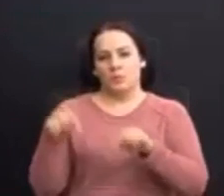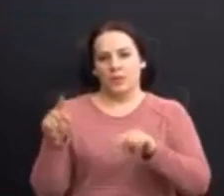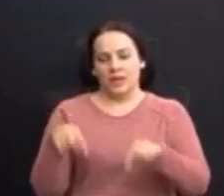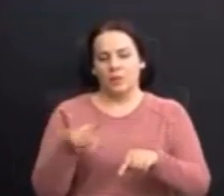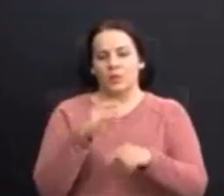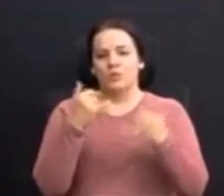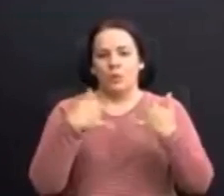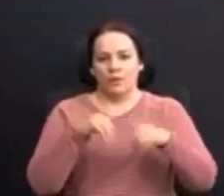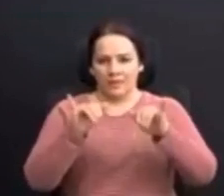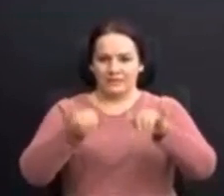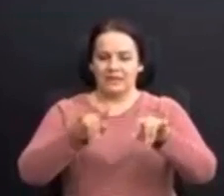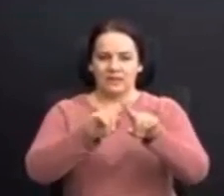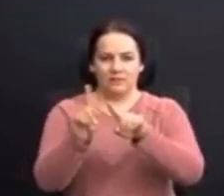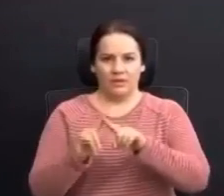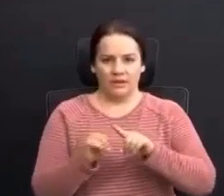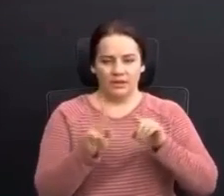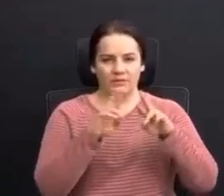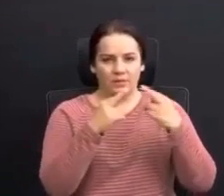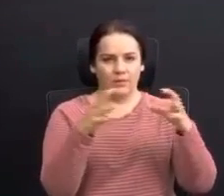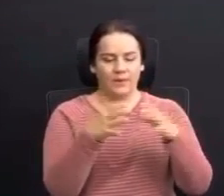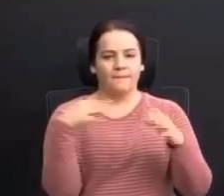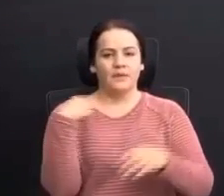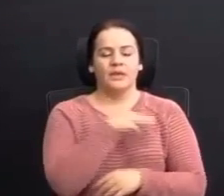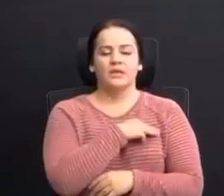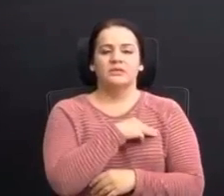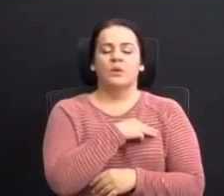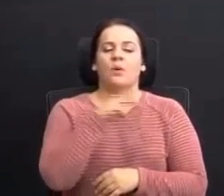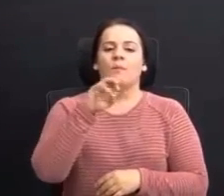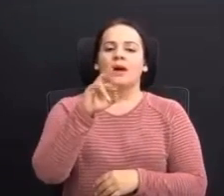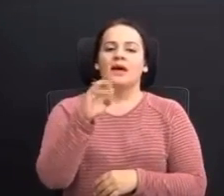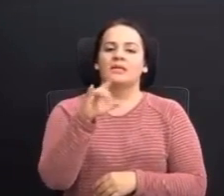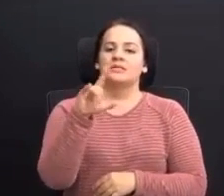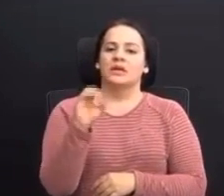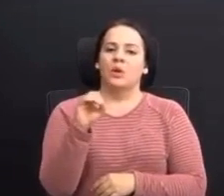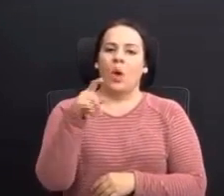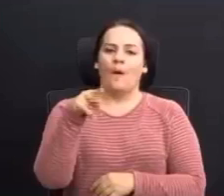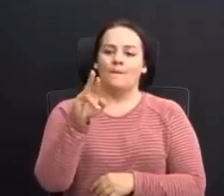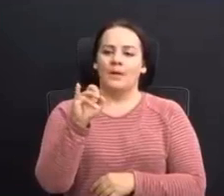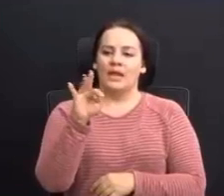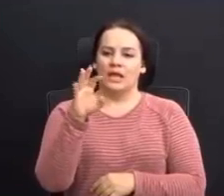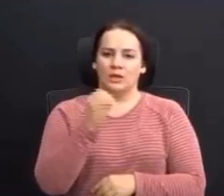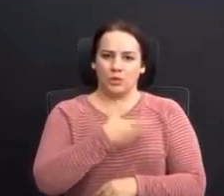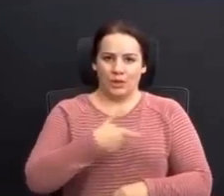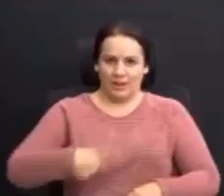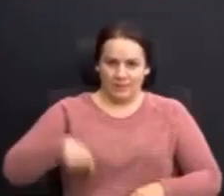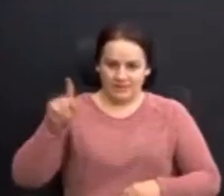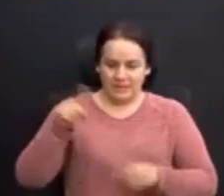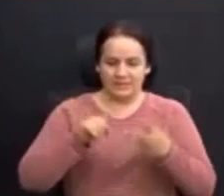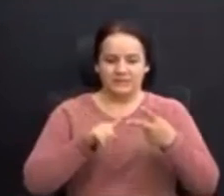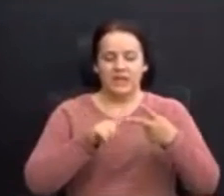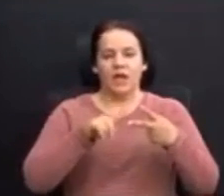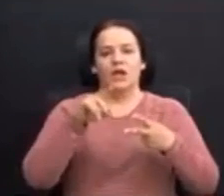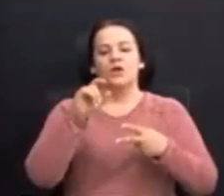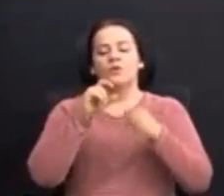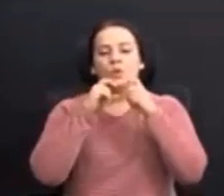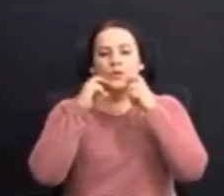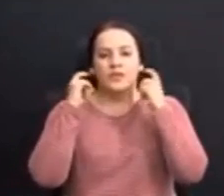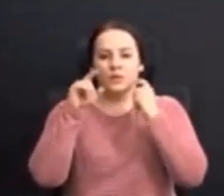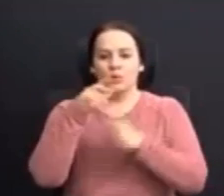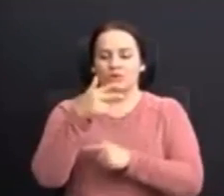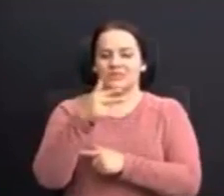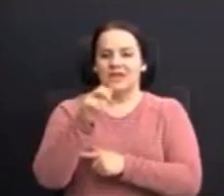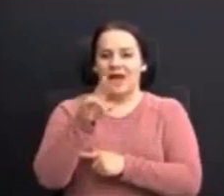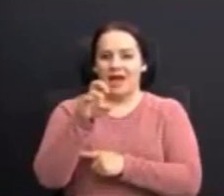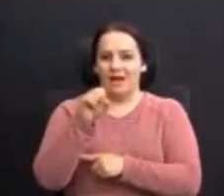encuentran en diferentes reuniones el ministro de la Presidencia, don Marcelo Prieto, y el ministro de Hacienda, don Rodrigo Chávez, junto con el viceministro de